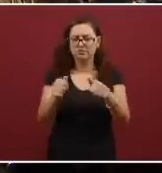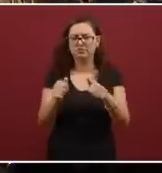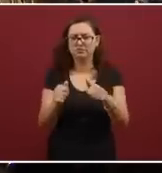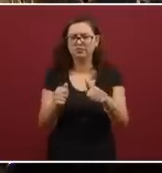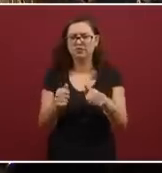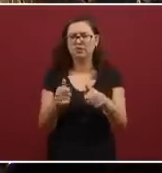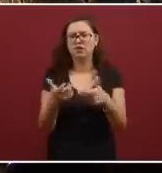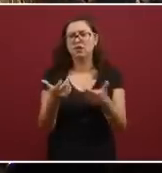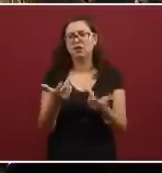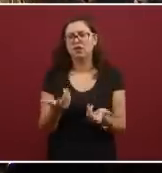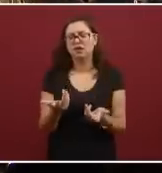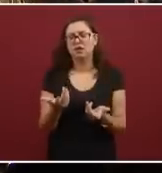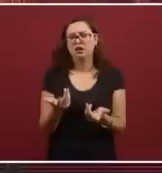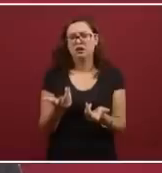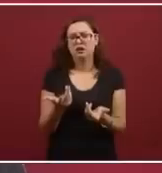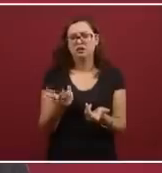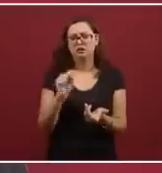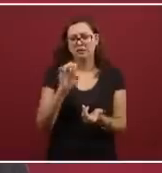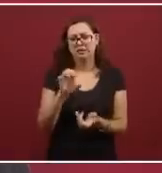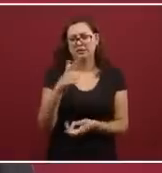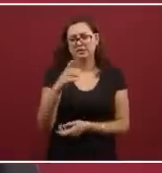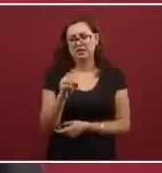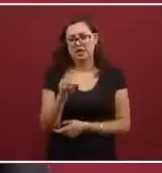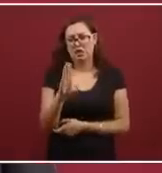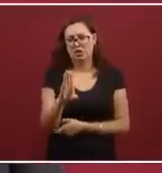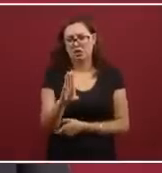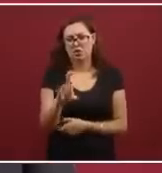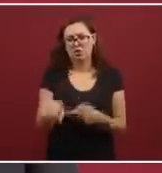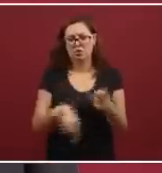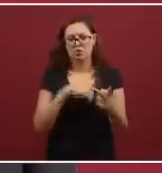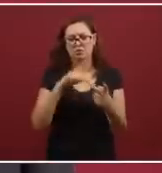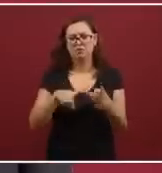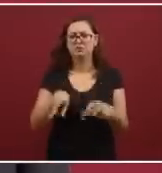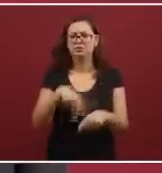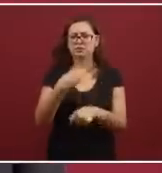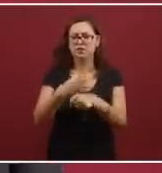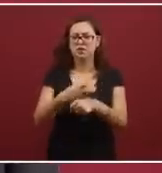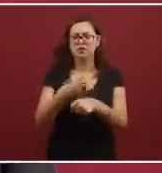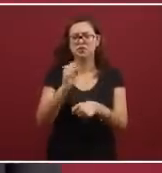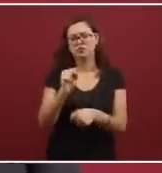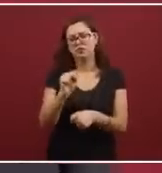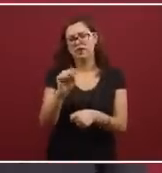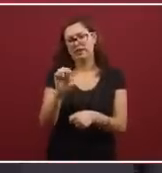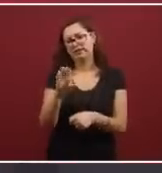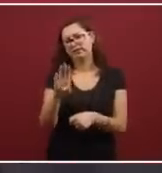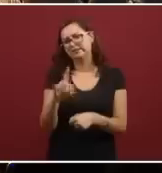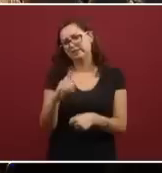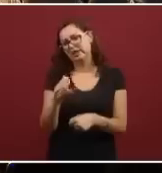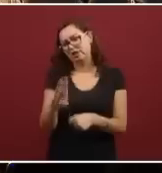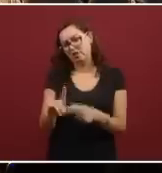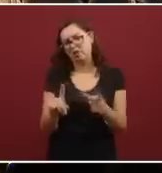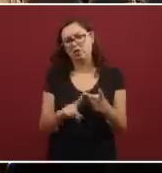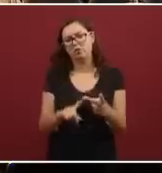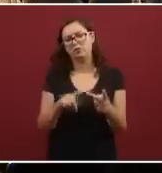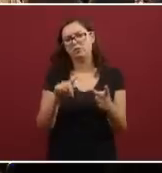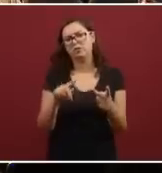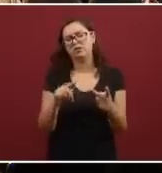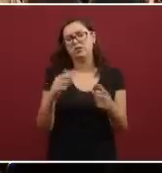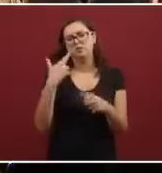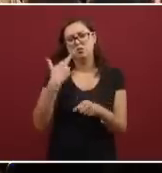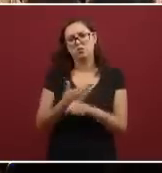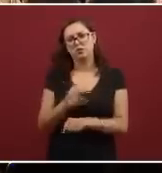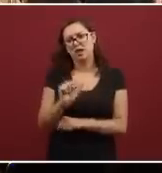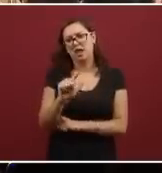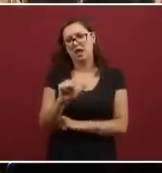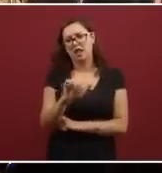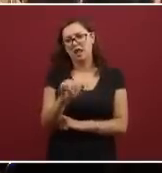La Secretaría de Gobernación, la subsecretaría a cargo de Alejandro Encinas, tiene